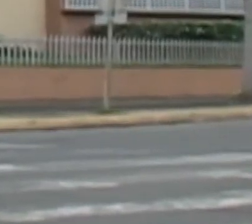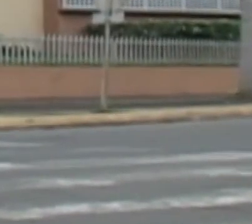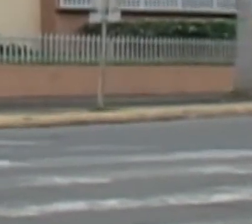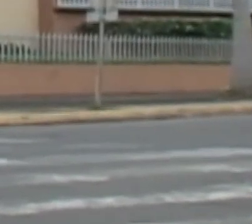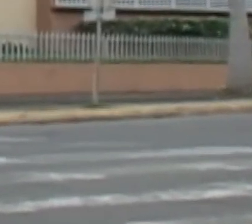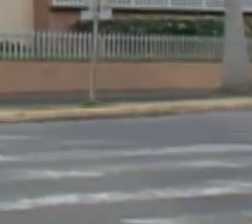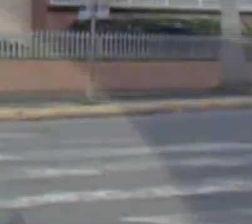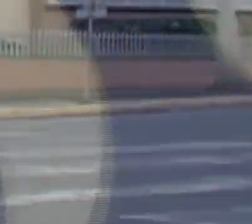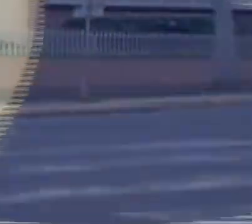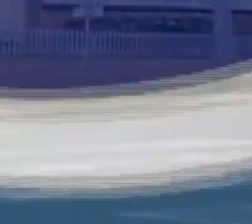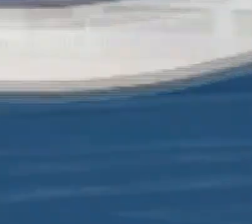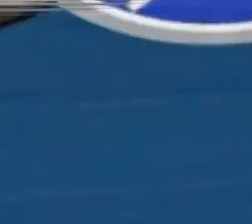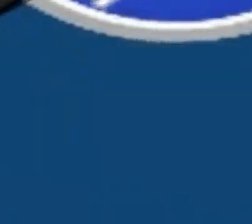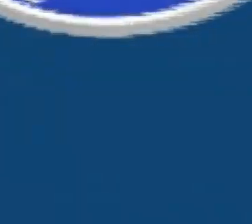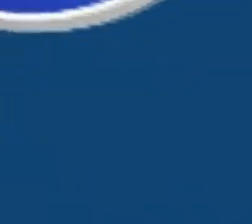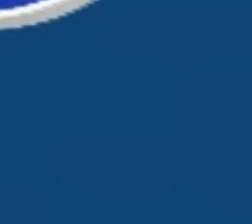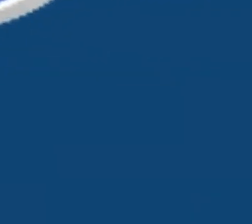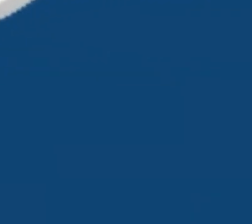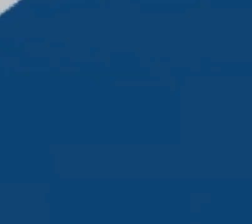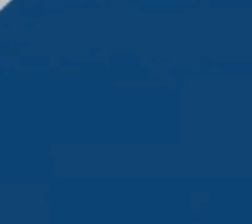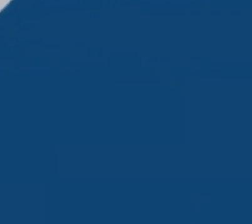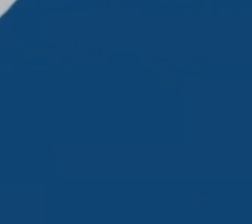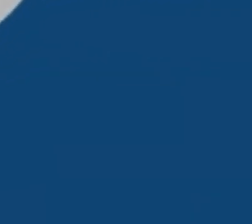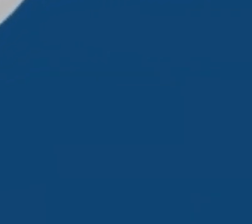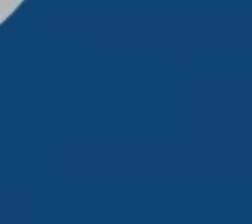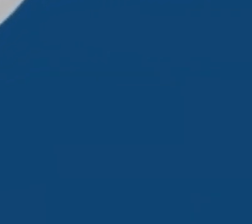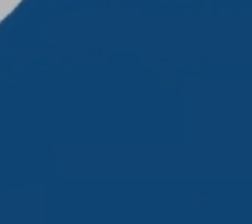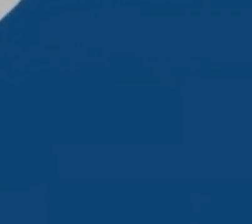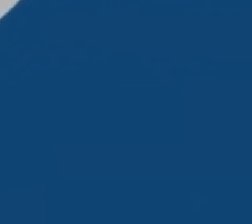fue un recorrido, ¿verdad, diputada? Sí, nosotros fuimos un recorrido.